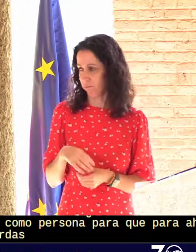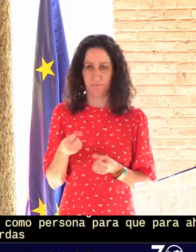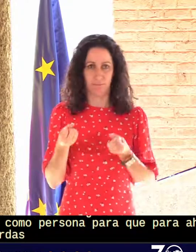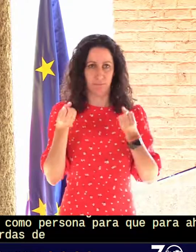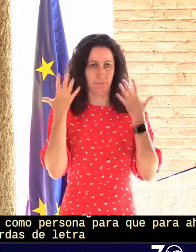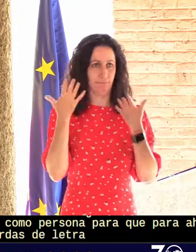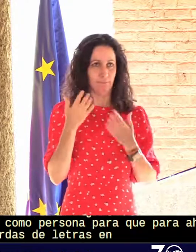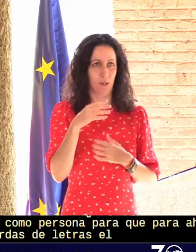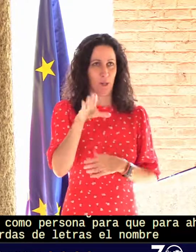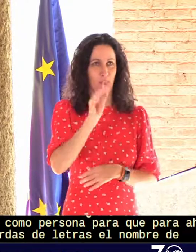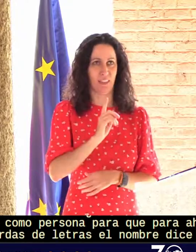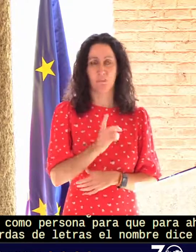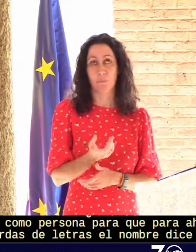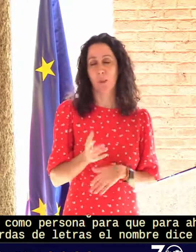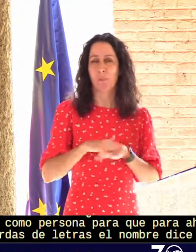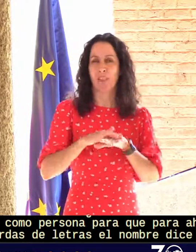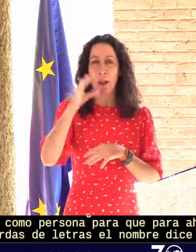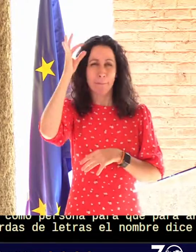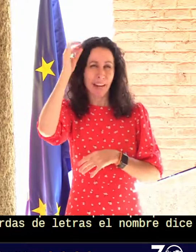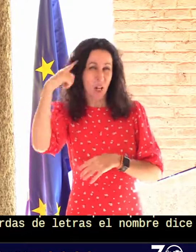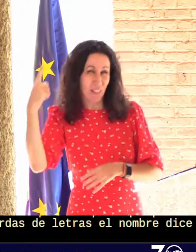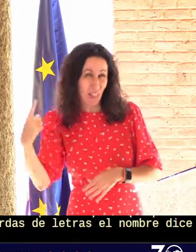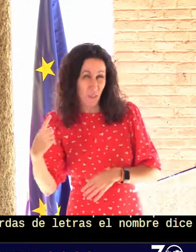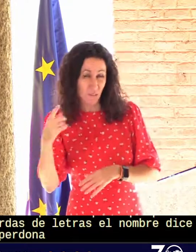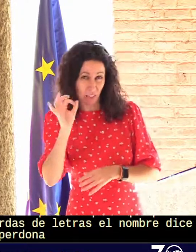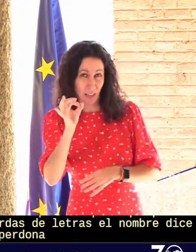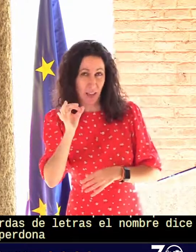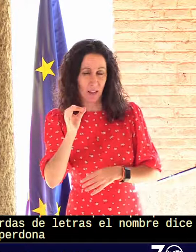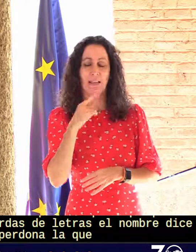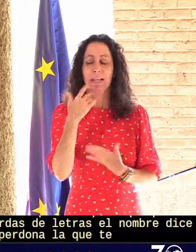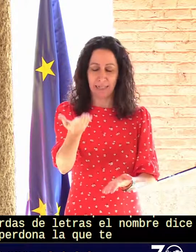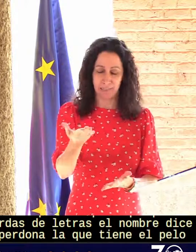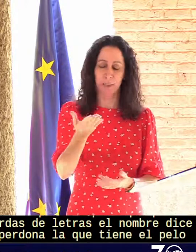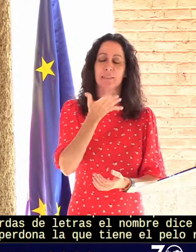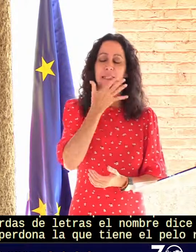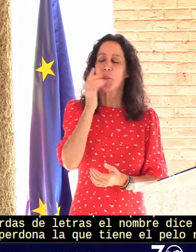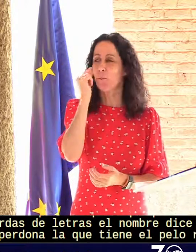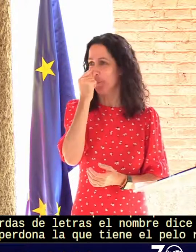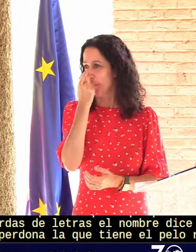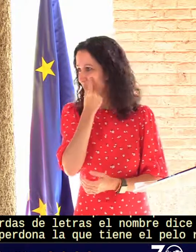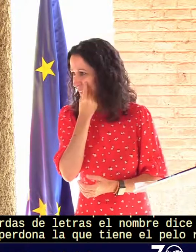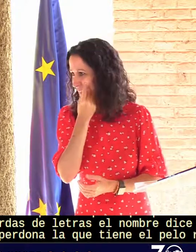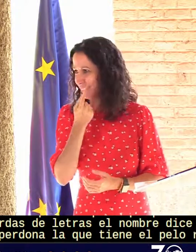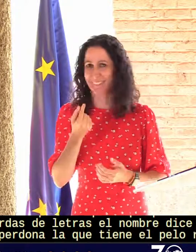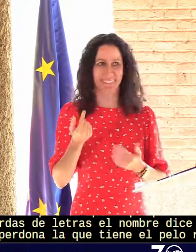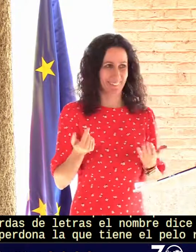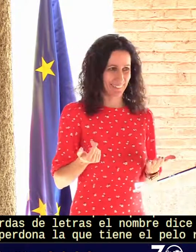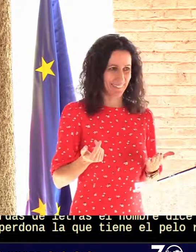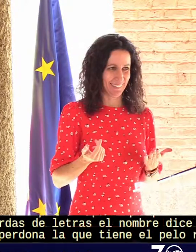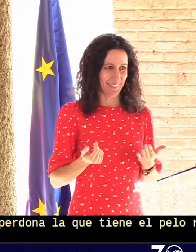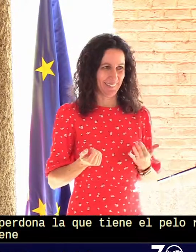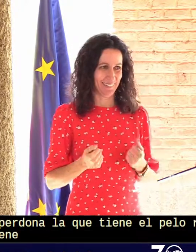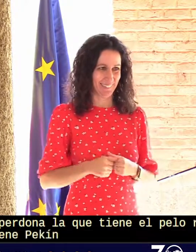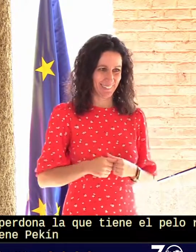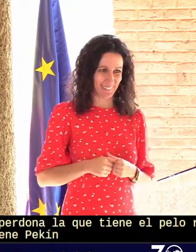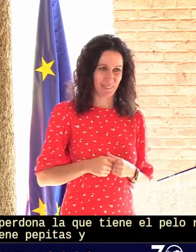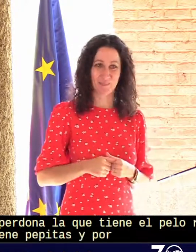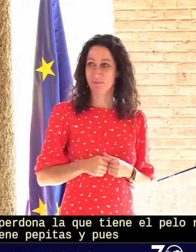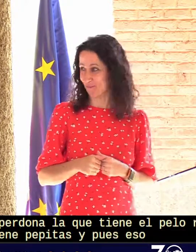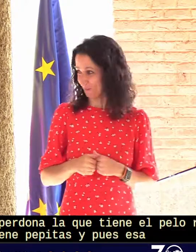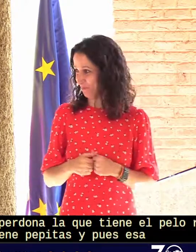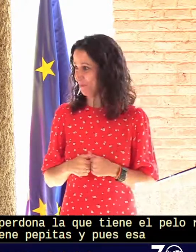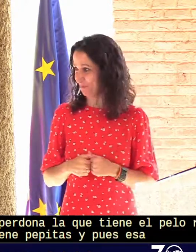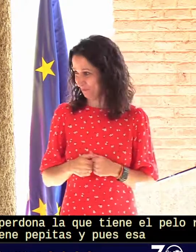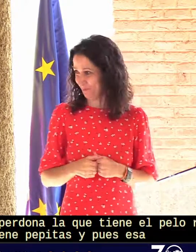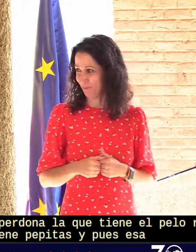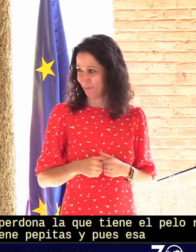deletreas el nombre y dices no me he enterado de nada bueno Perdona la que tiene el pelo rizado Sí esa Ah vale pu o la que tiene pequita Sí pues esa